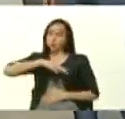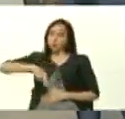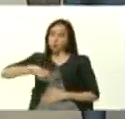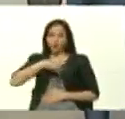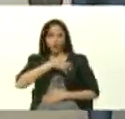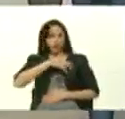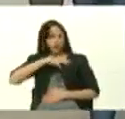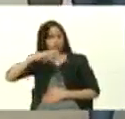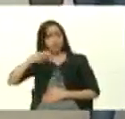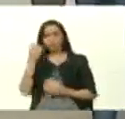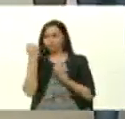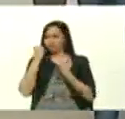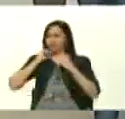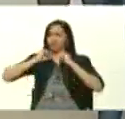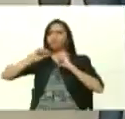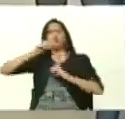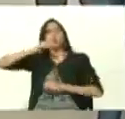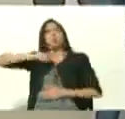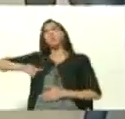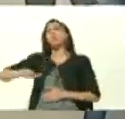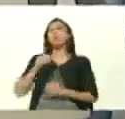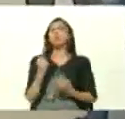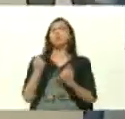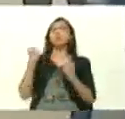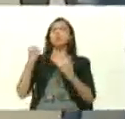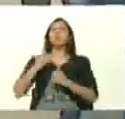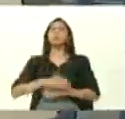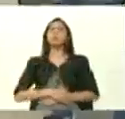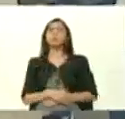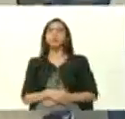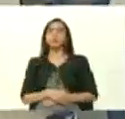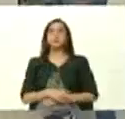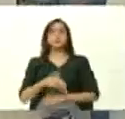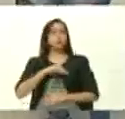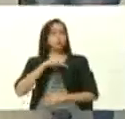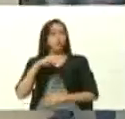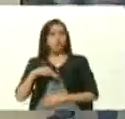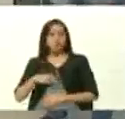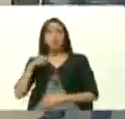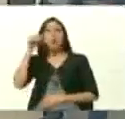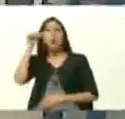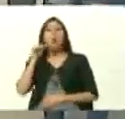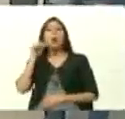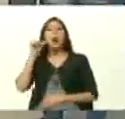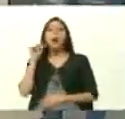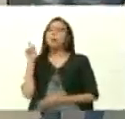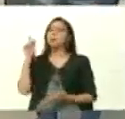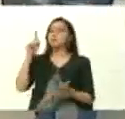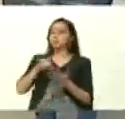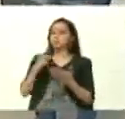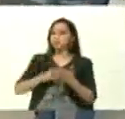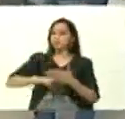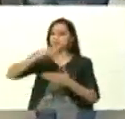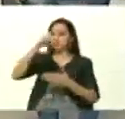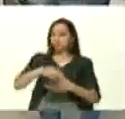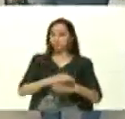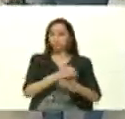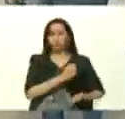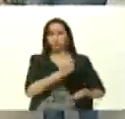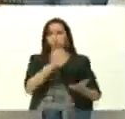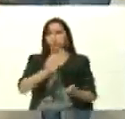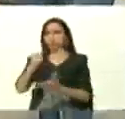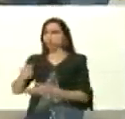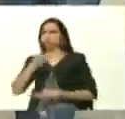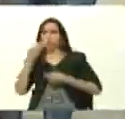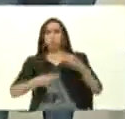patria ni contra nuestro pueblo. Así que hoy estamos en sábado de plan proteína, Nelly. Así es.